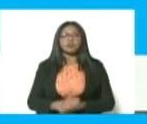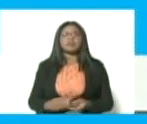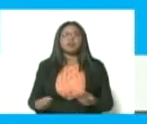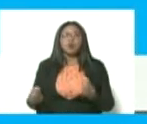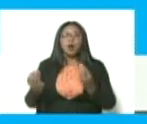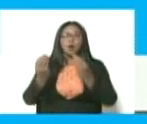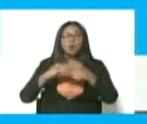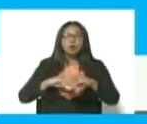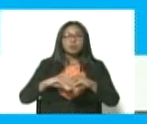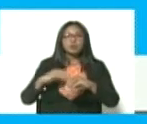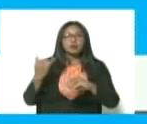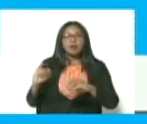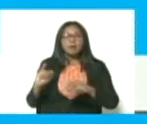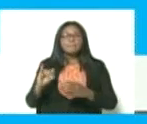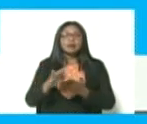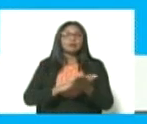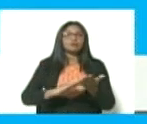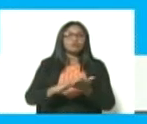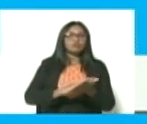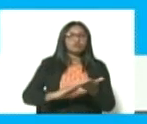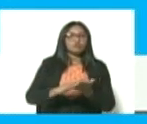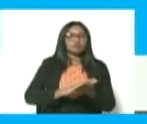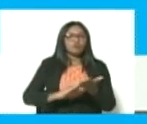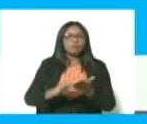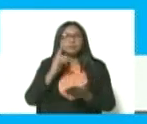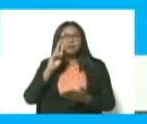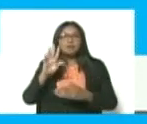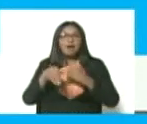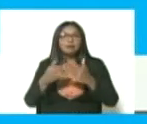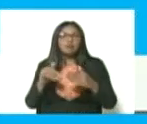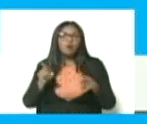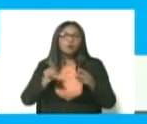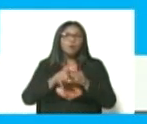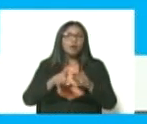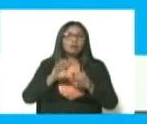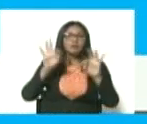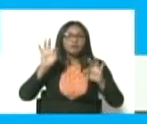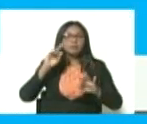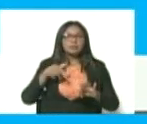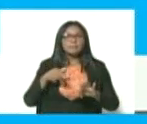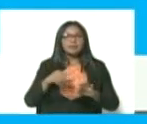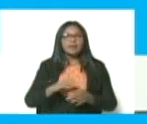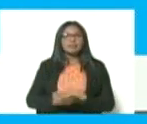negociaciones para la solución de la controversia de la Guayana Esequiba.